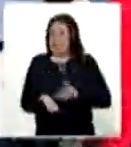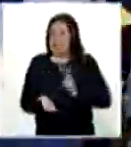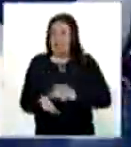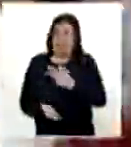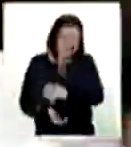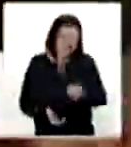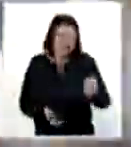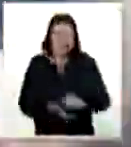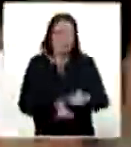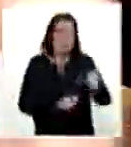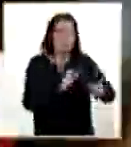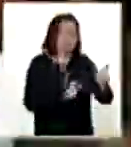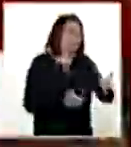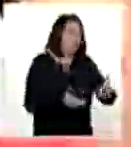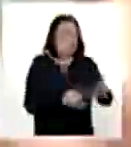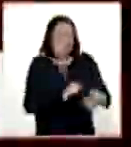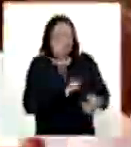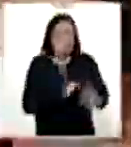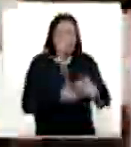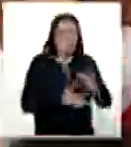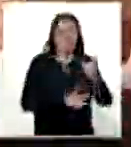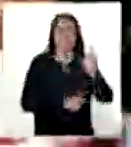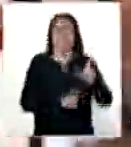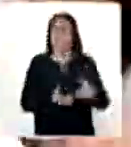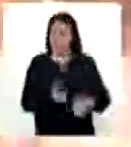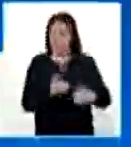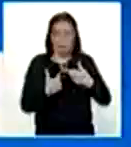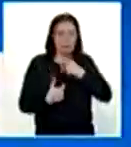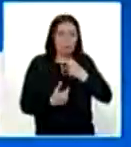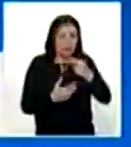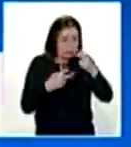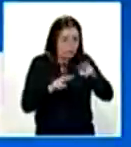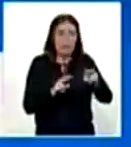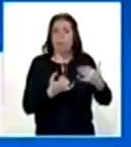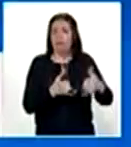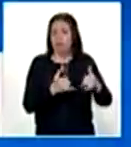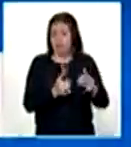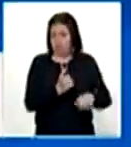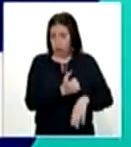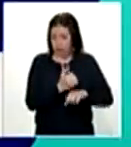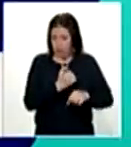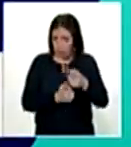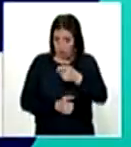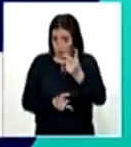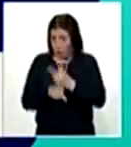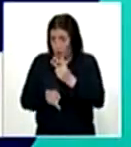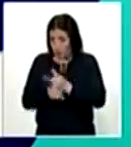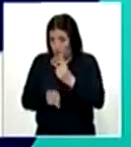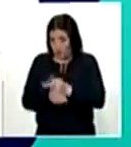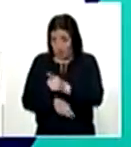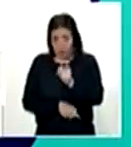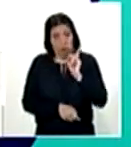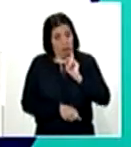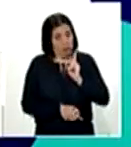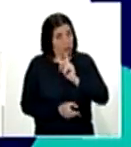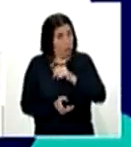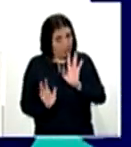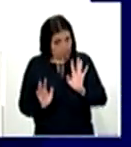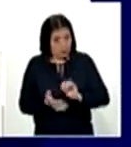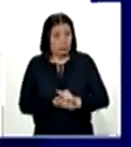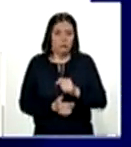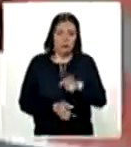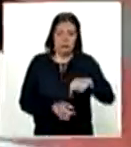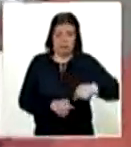de la angustia, pasión y tristeza del hincha. Ya lo sabe, tenga cuidado con ser estafado. De todas maneras,